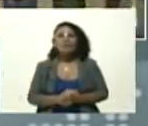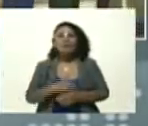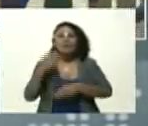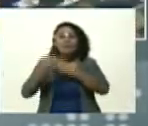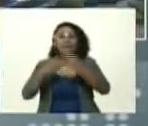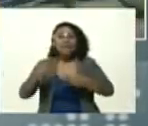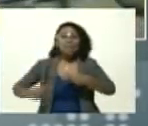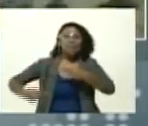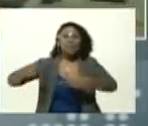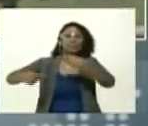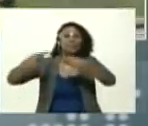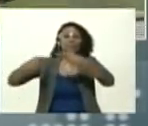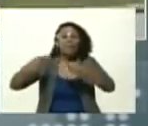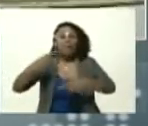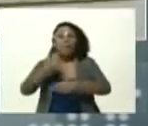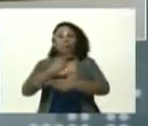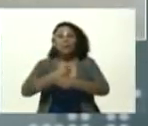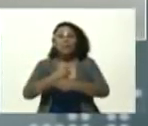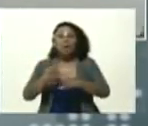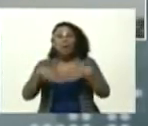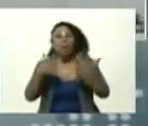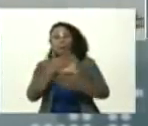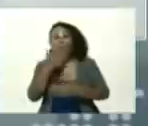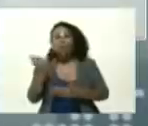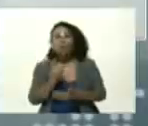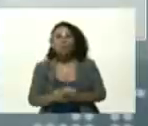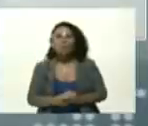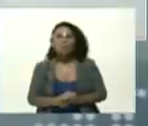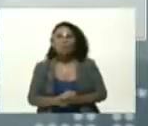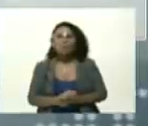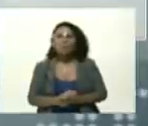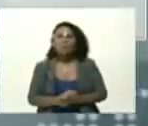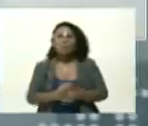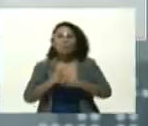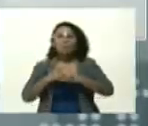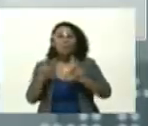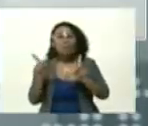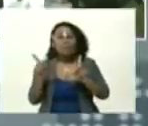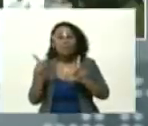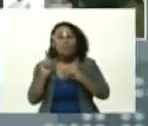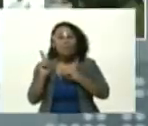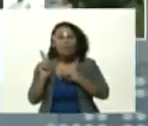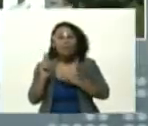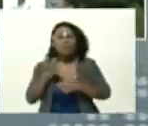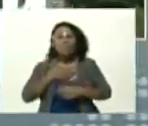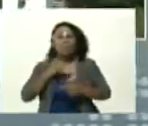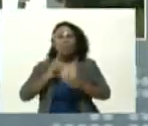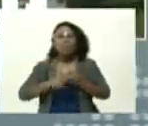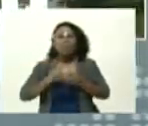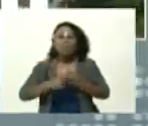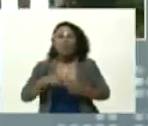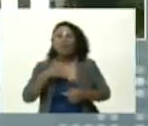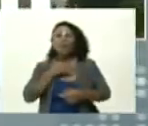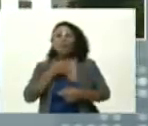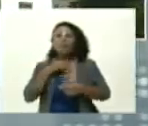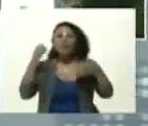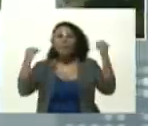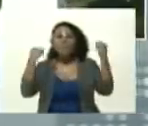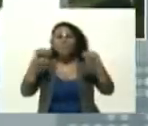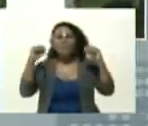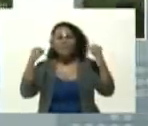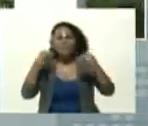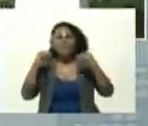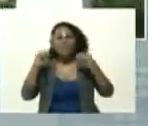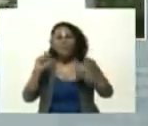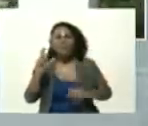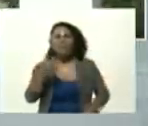armar una guerra si decimos cuál es el mejor. Pero a Silvia le gusta mucho la práctica